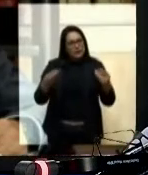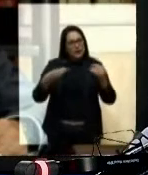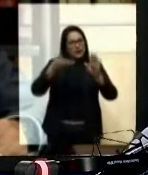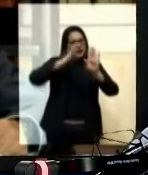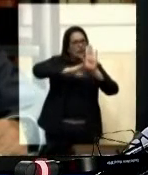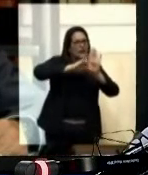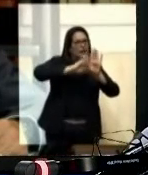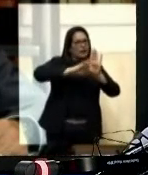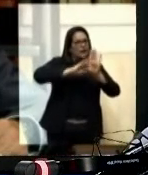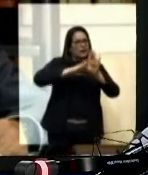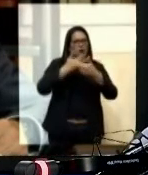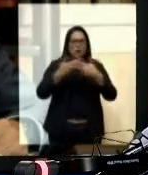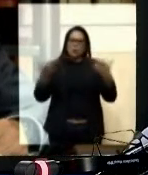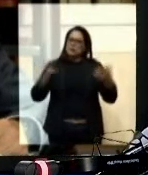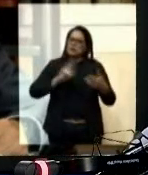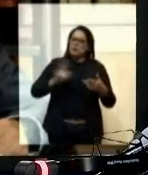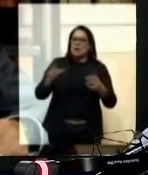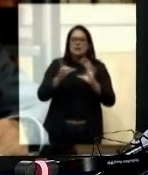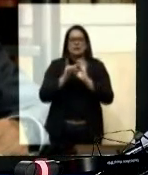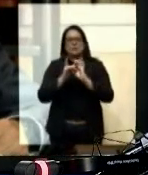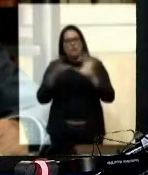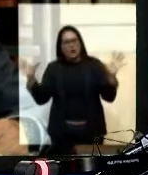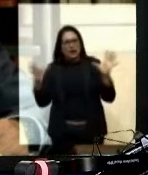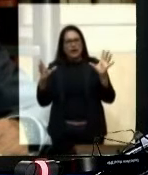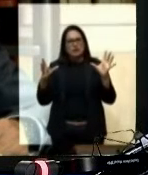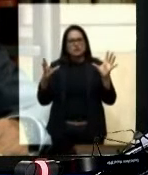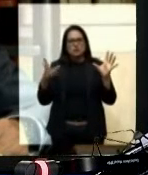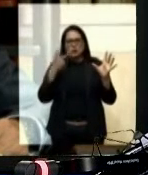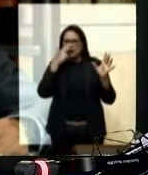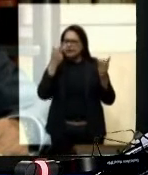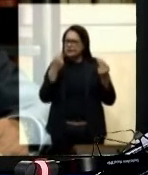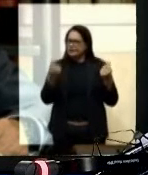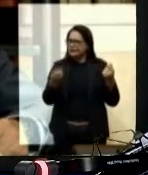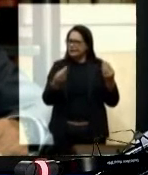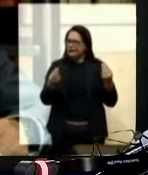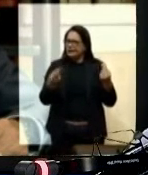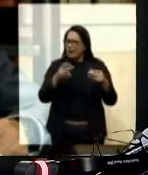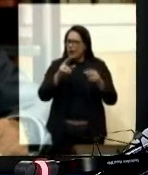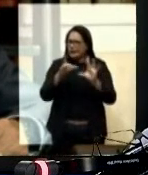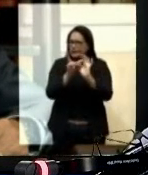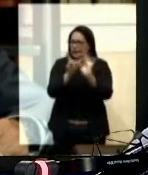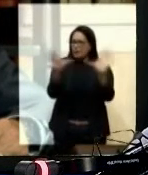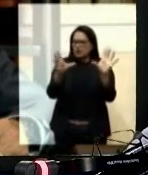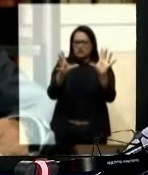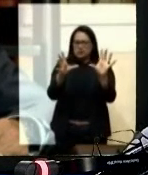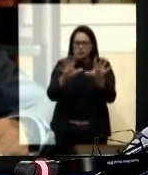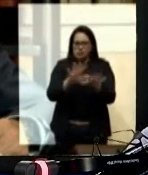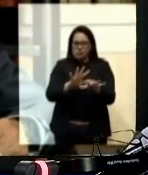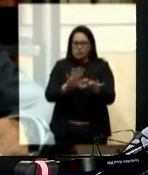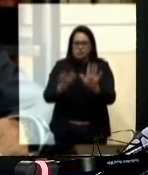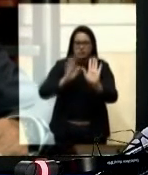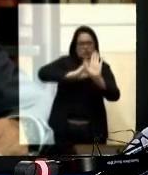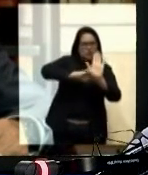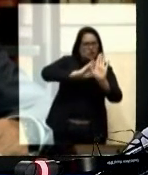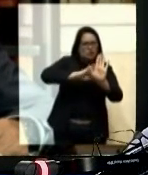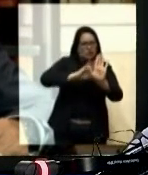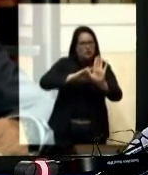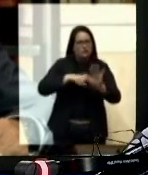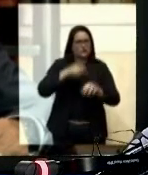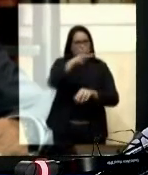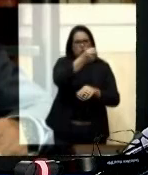antisistema aún hoy. Y nosotros tenemos todos los otros partidos que no consiguen más de